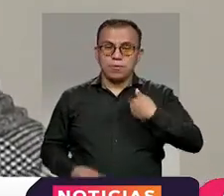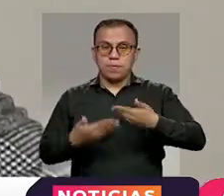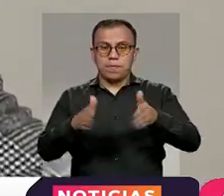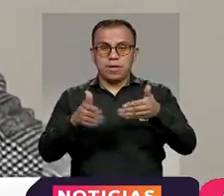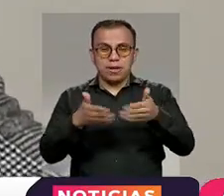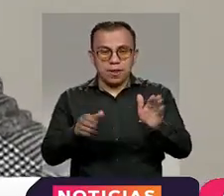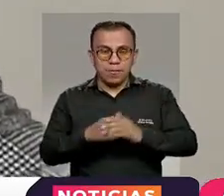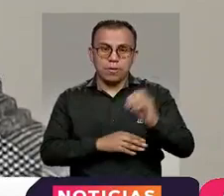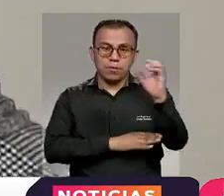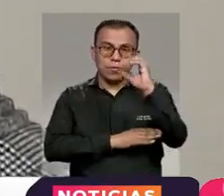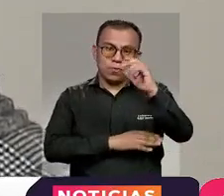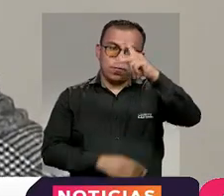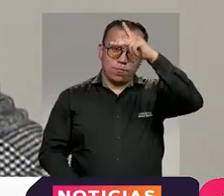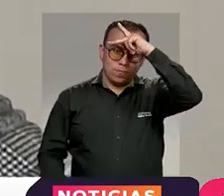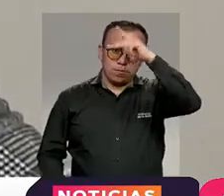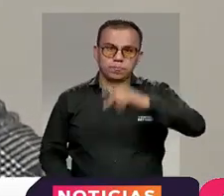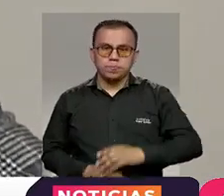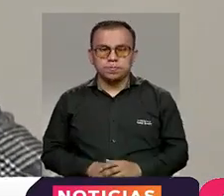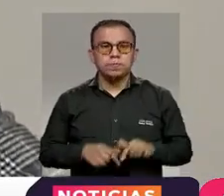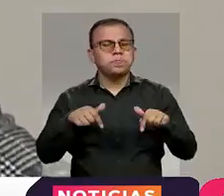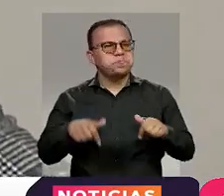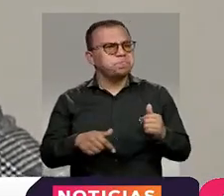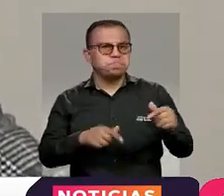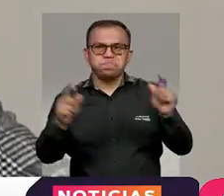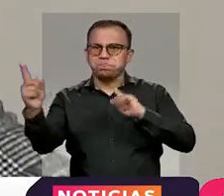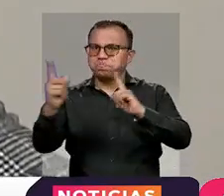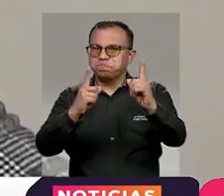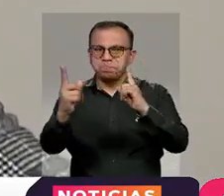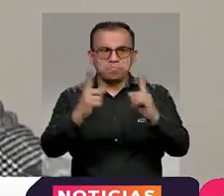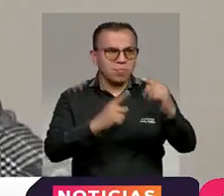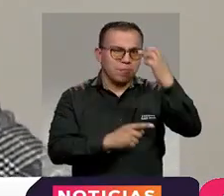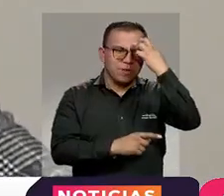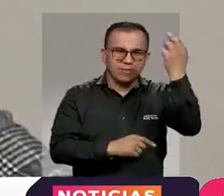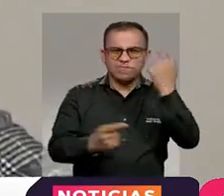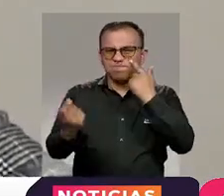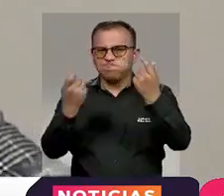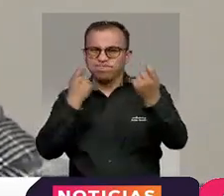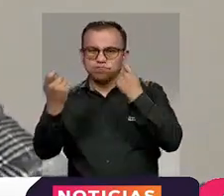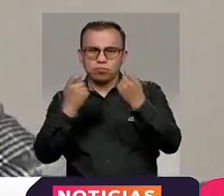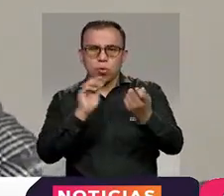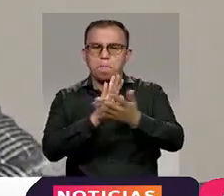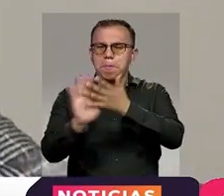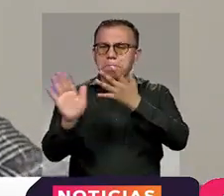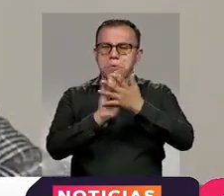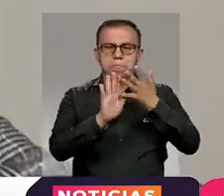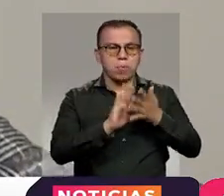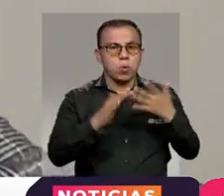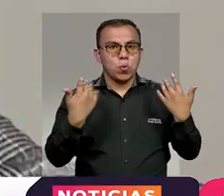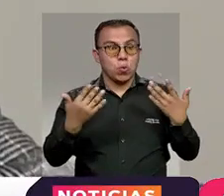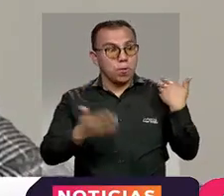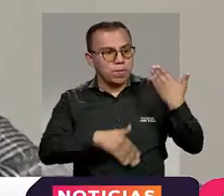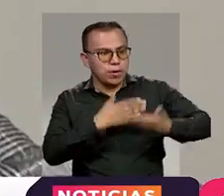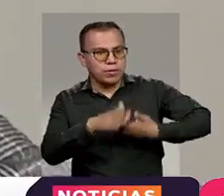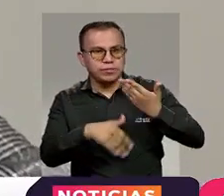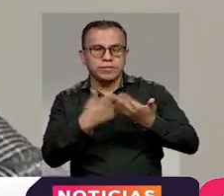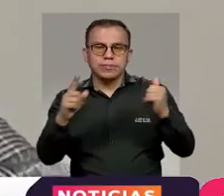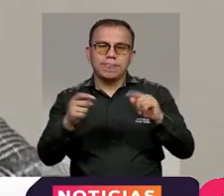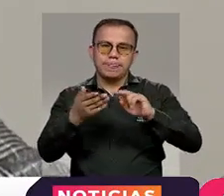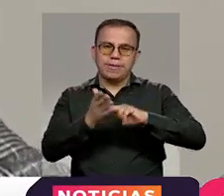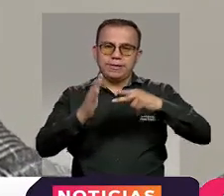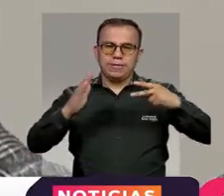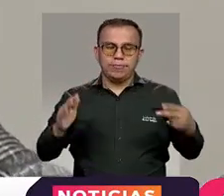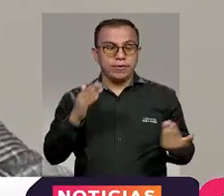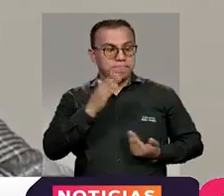Perú, Colombia, donde vamos a tener expertos en diferentes líneas estratégicas que nos van a traer todos los últimos avances en tecnologías